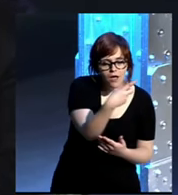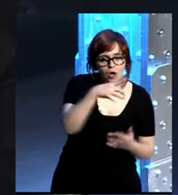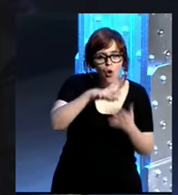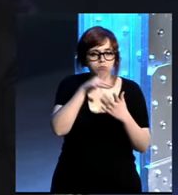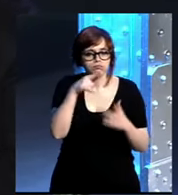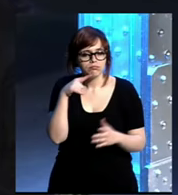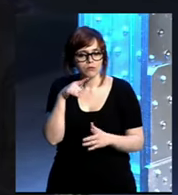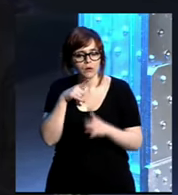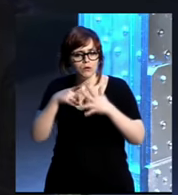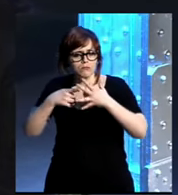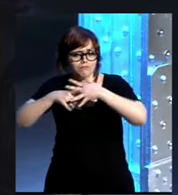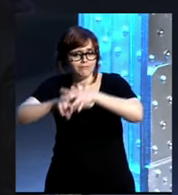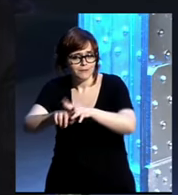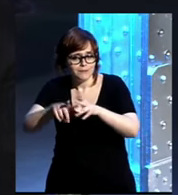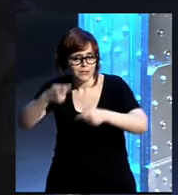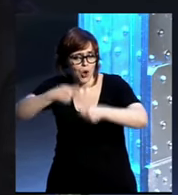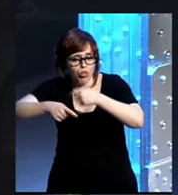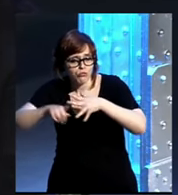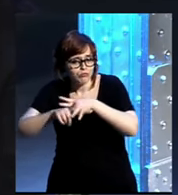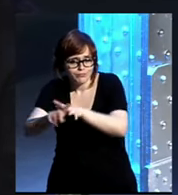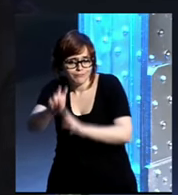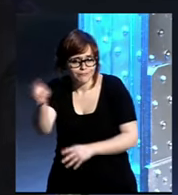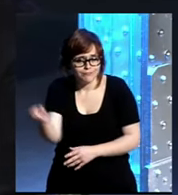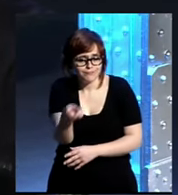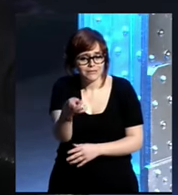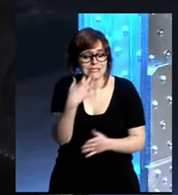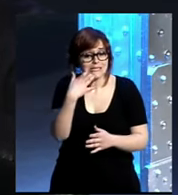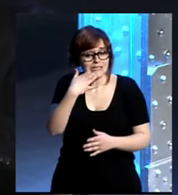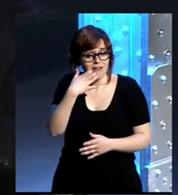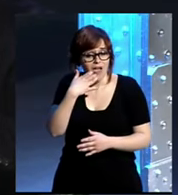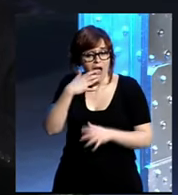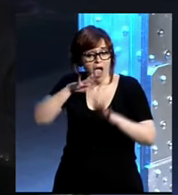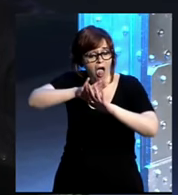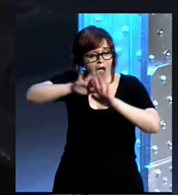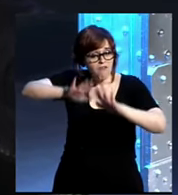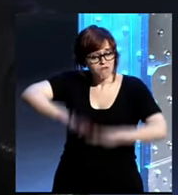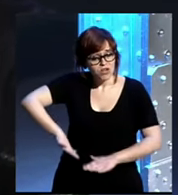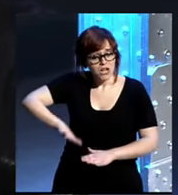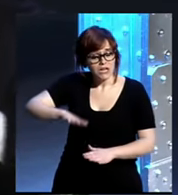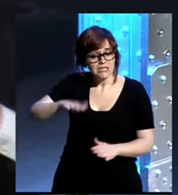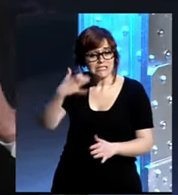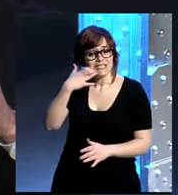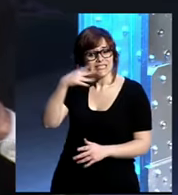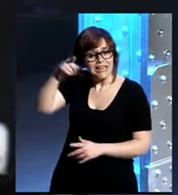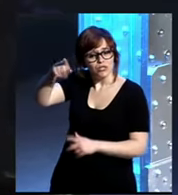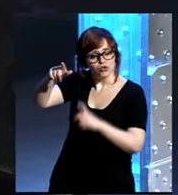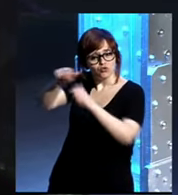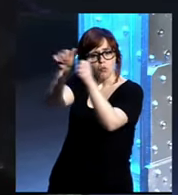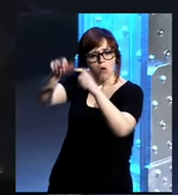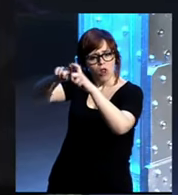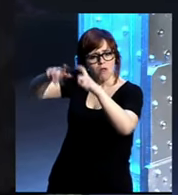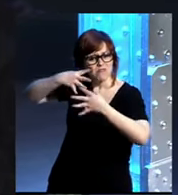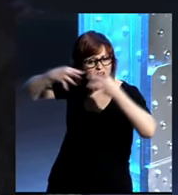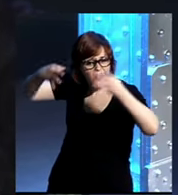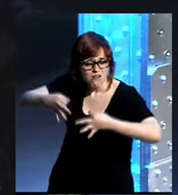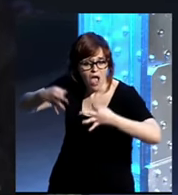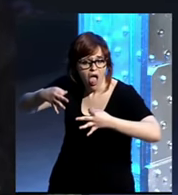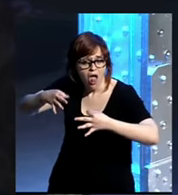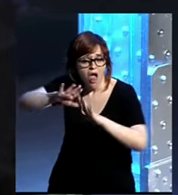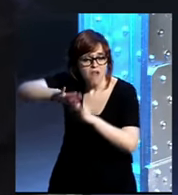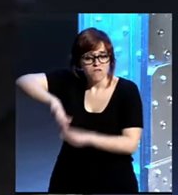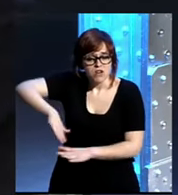¿Qué te das cuenta? Que si no es un modelo de empresa, se termina siendo una cosa rara y no funciona. Que si no es